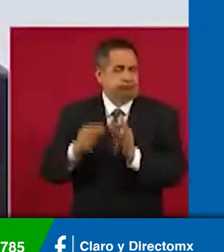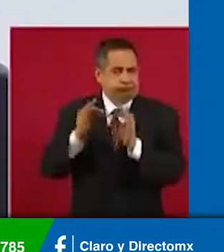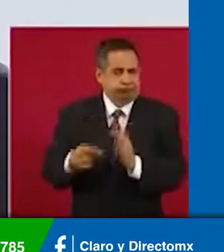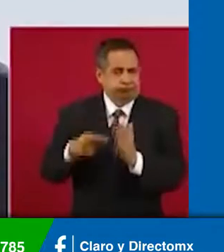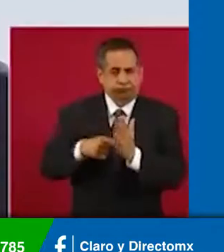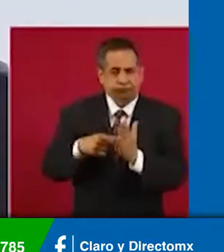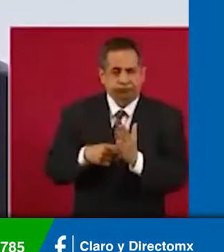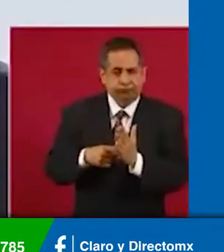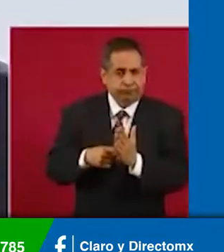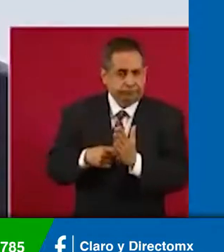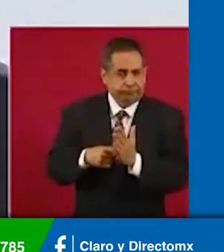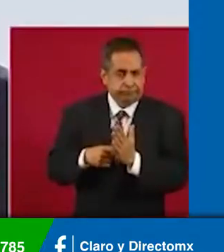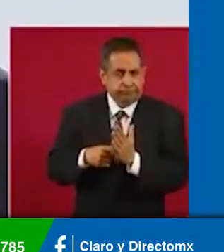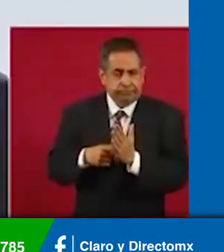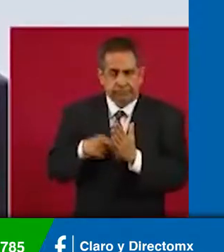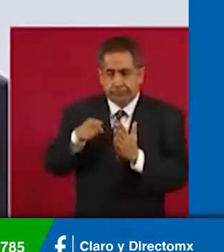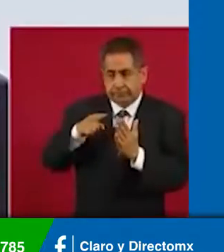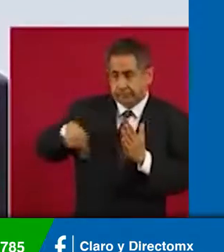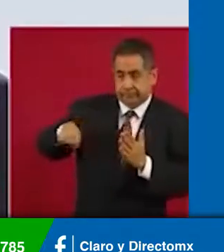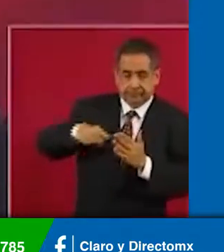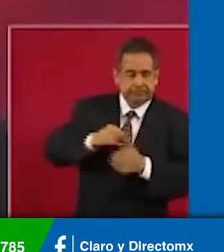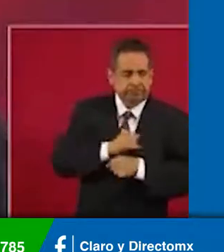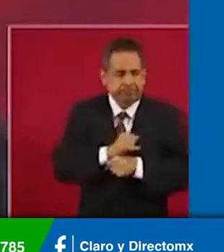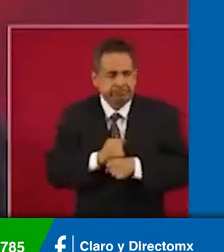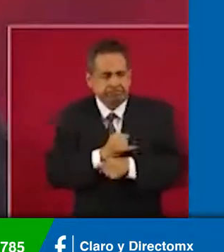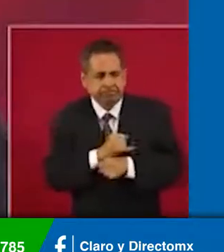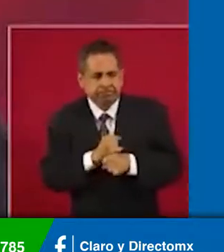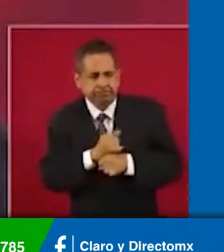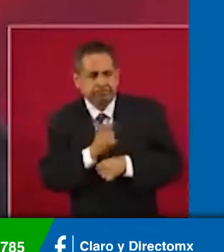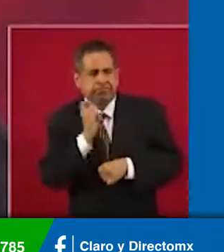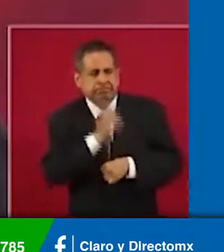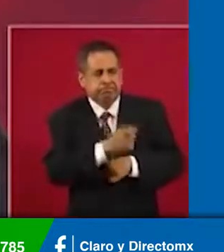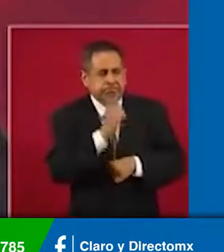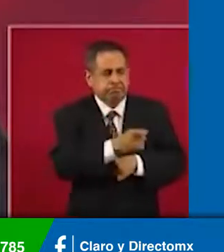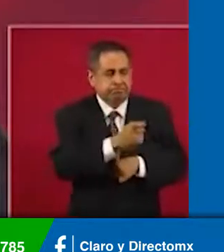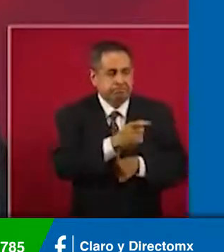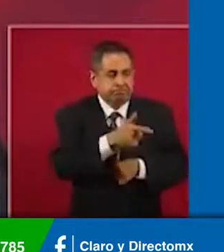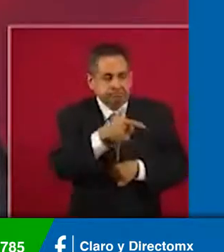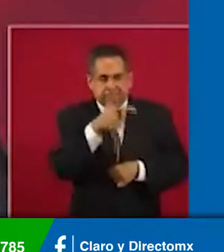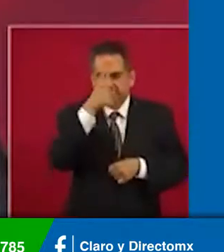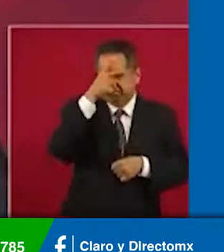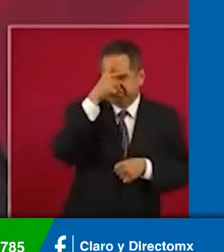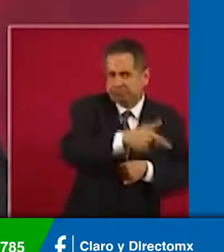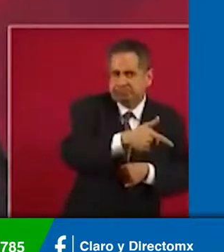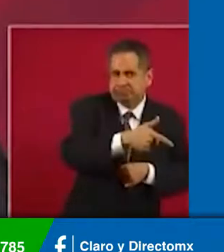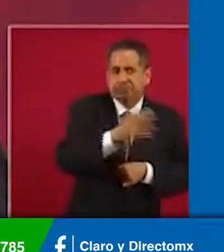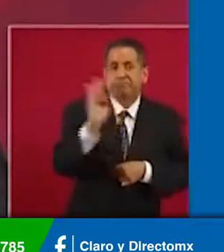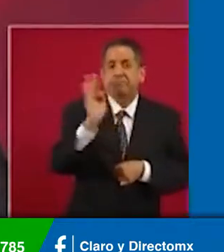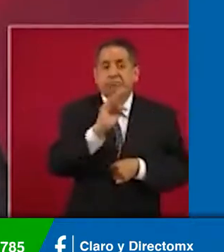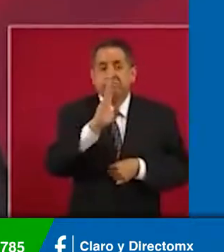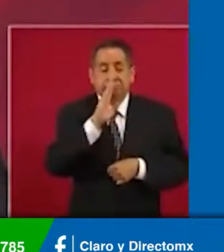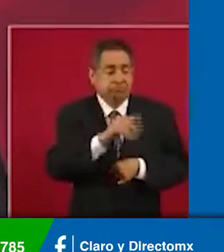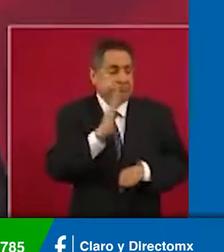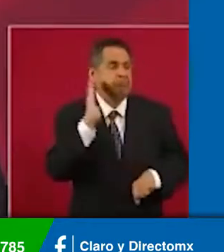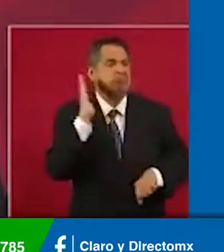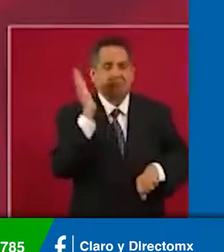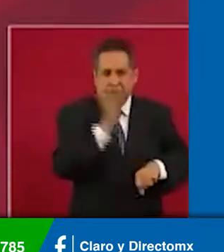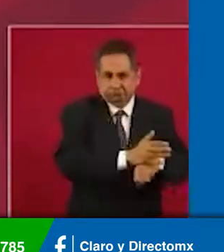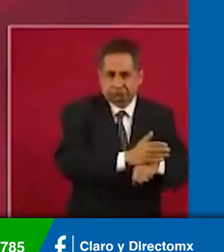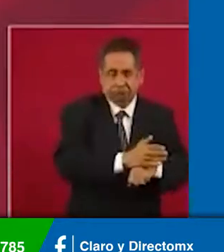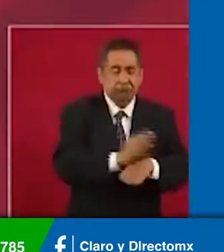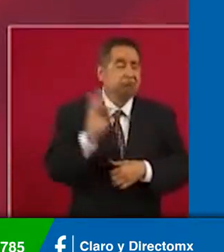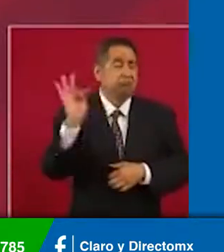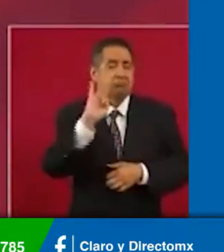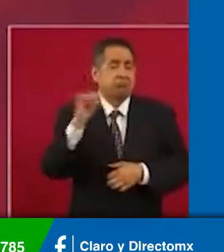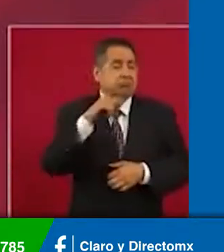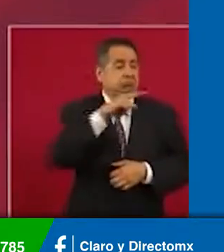investiguen y en su caso sancionen la presunta comisión